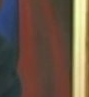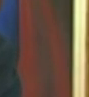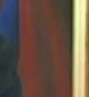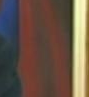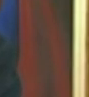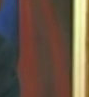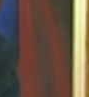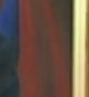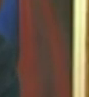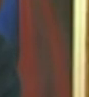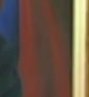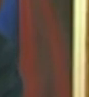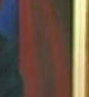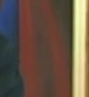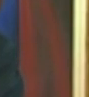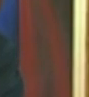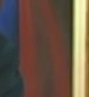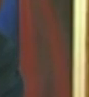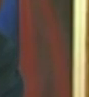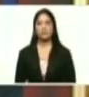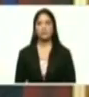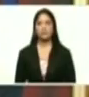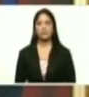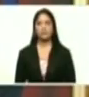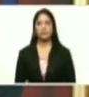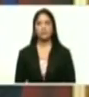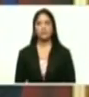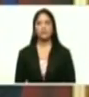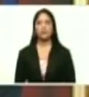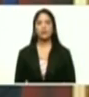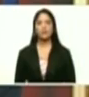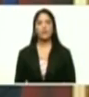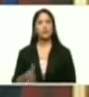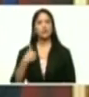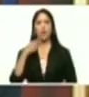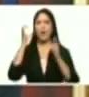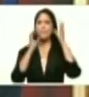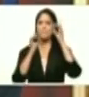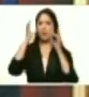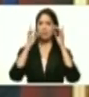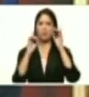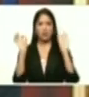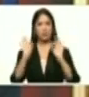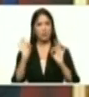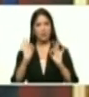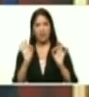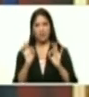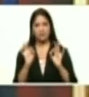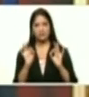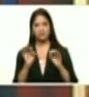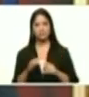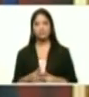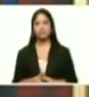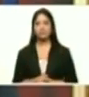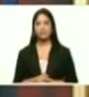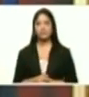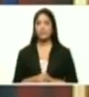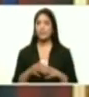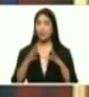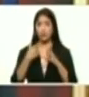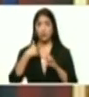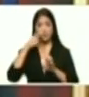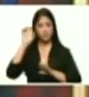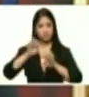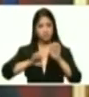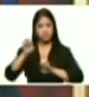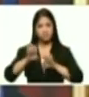parasitaria y caótica. Yo no estoy inventando ni una palabra de más ni menos con todo este estudio que he